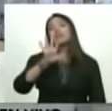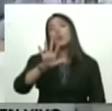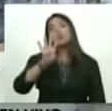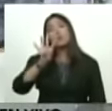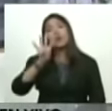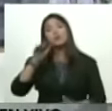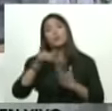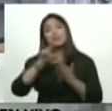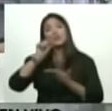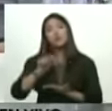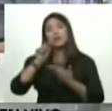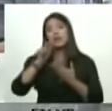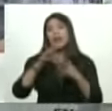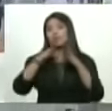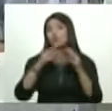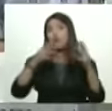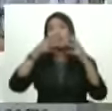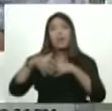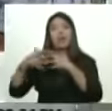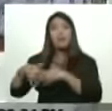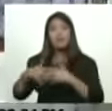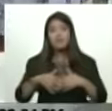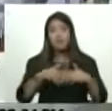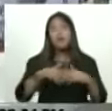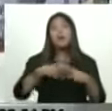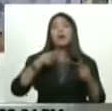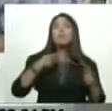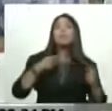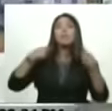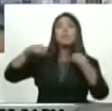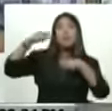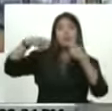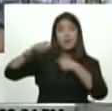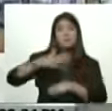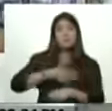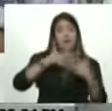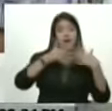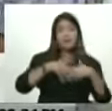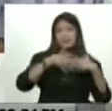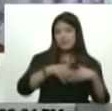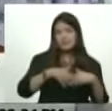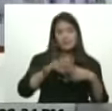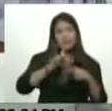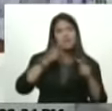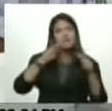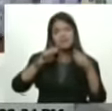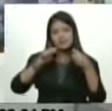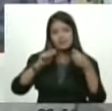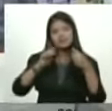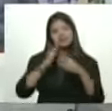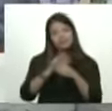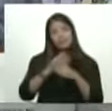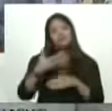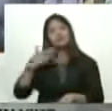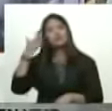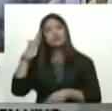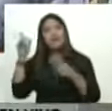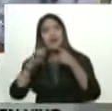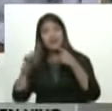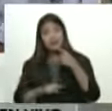todas las fábricas de cable, y podemos y hemos exportado en el pasado. Mi empresa todavía no está exportando, pero sé que el sector eléctrico se ha exportado,